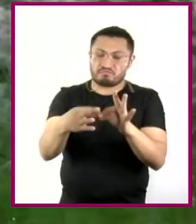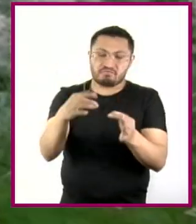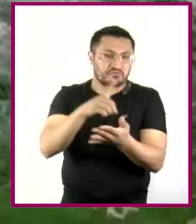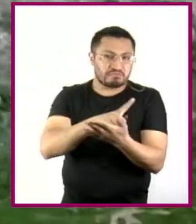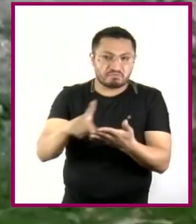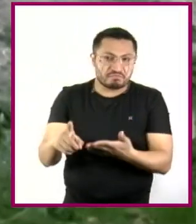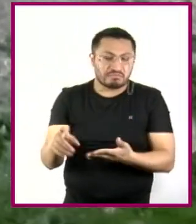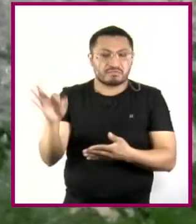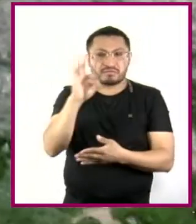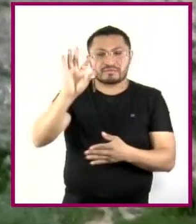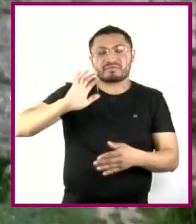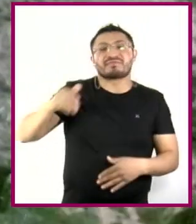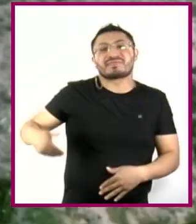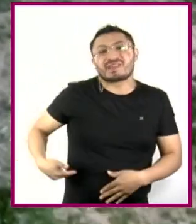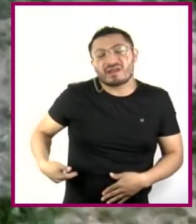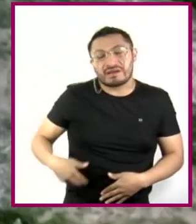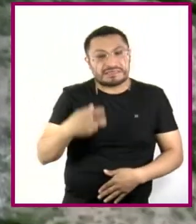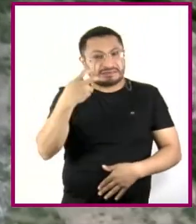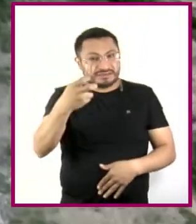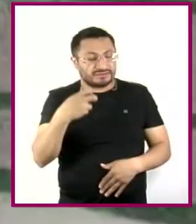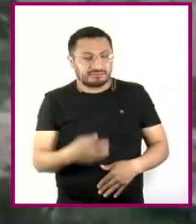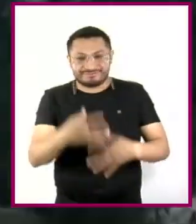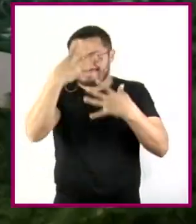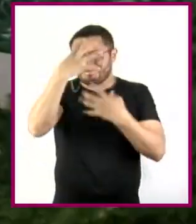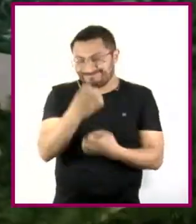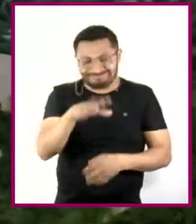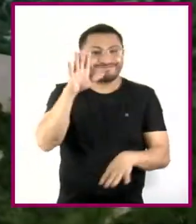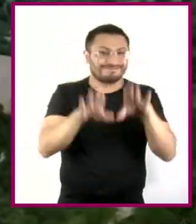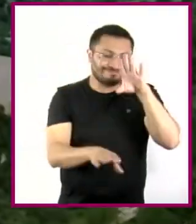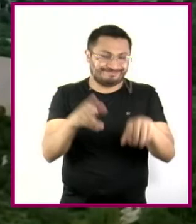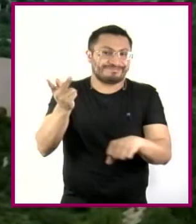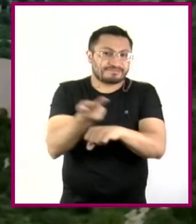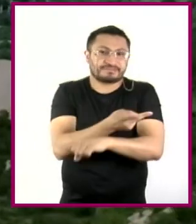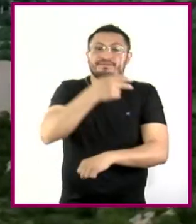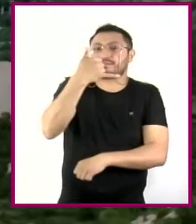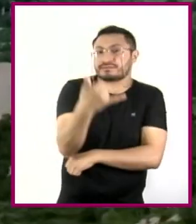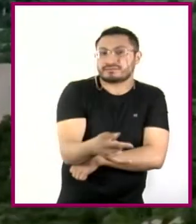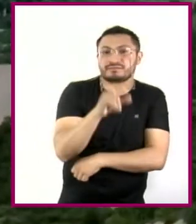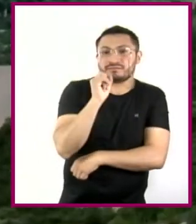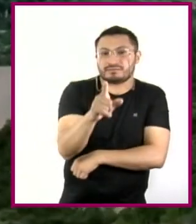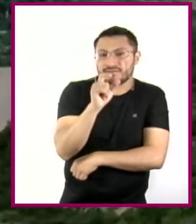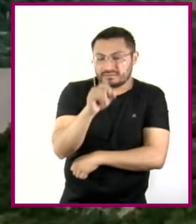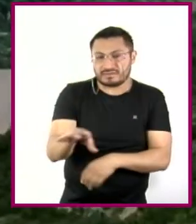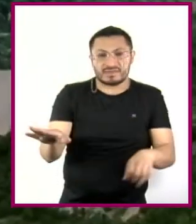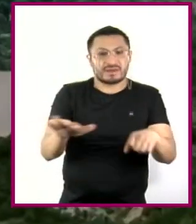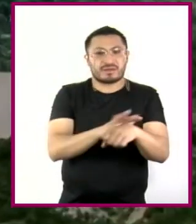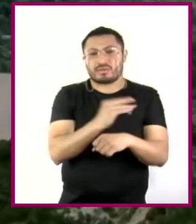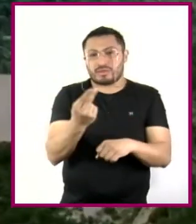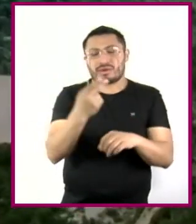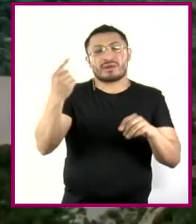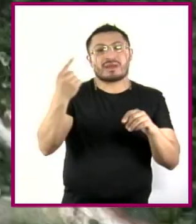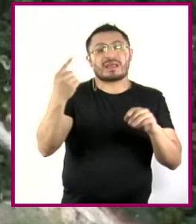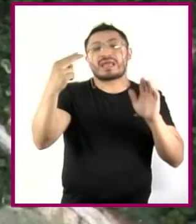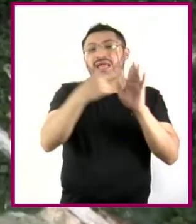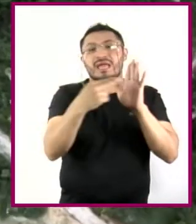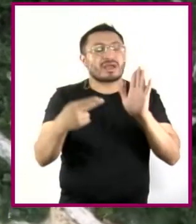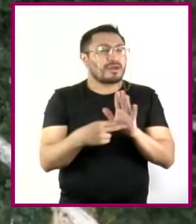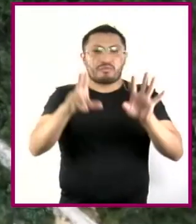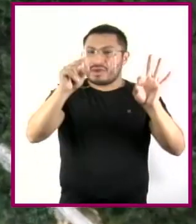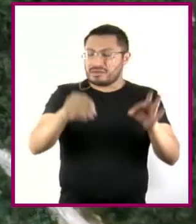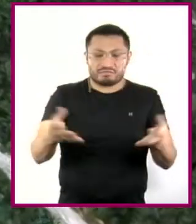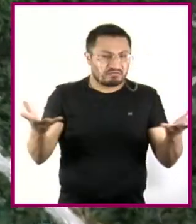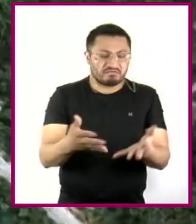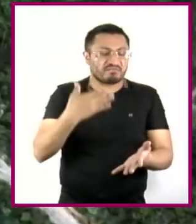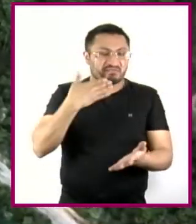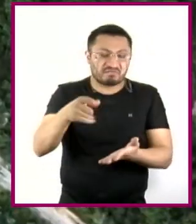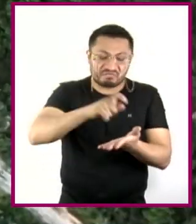producir porque hay un accidente, los accidentes lamentablemente suceden, e incluso se puede producir porque la norma jurídica no está bien elaborada o